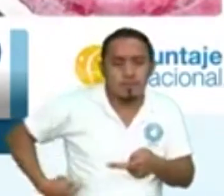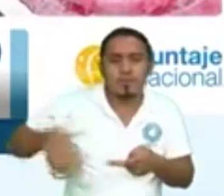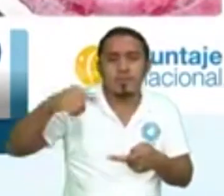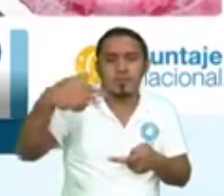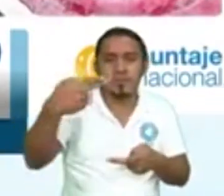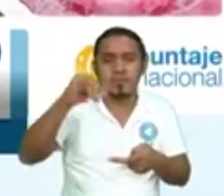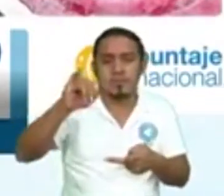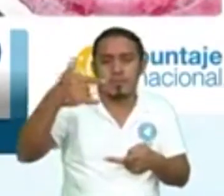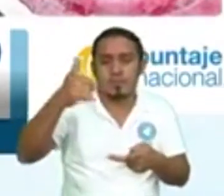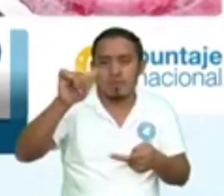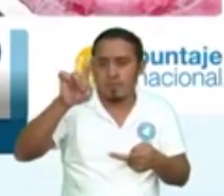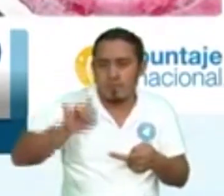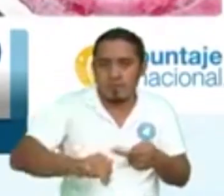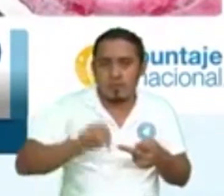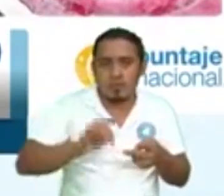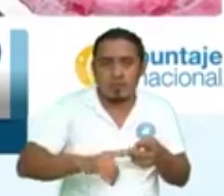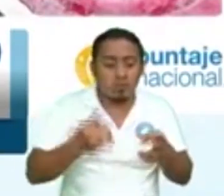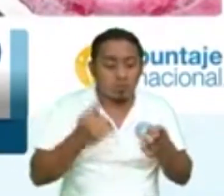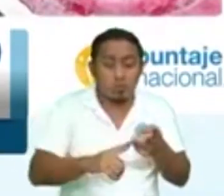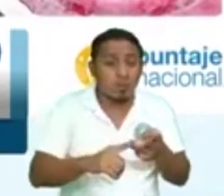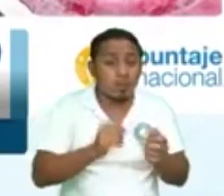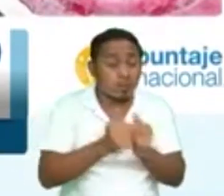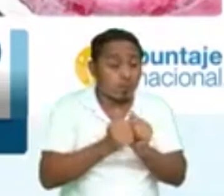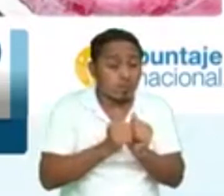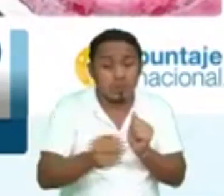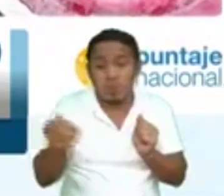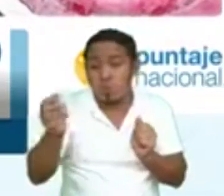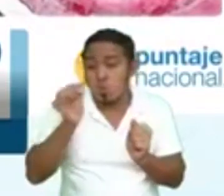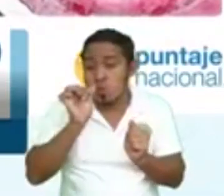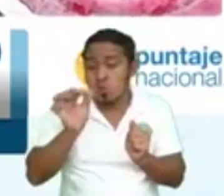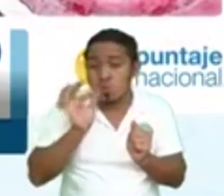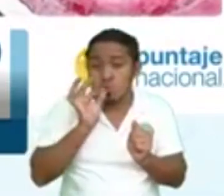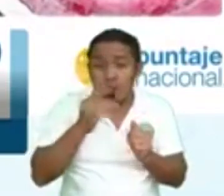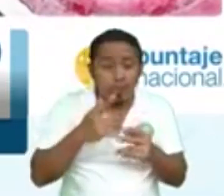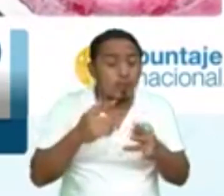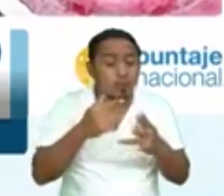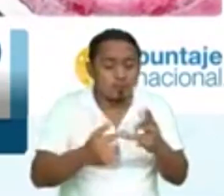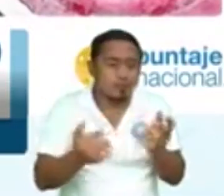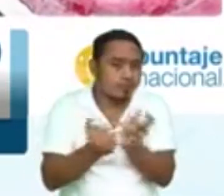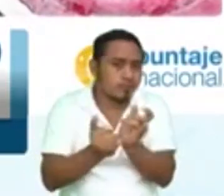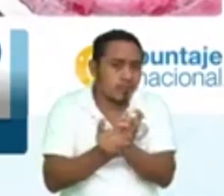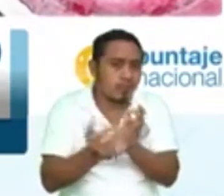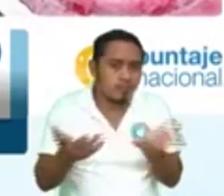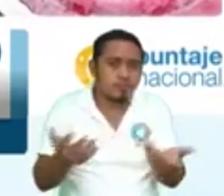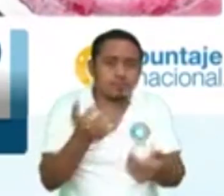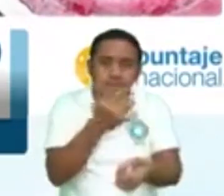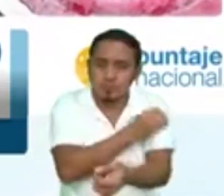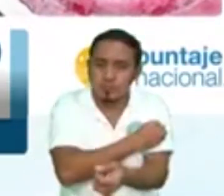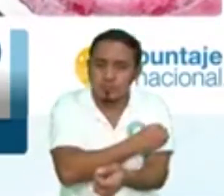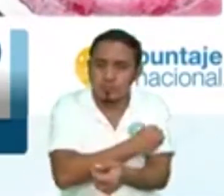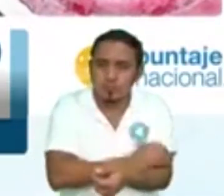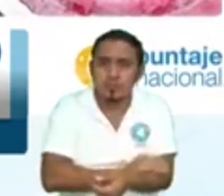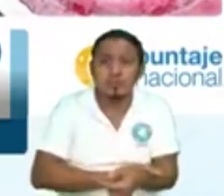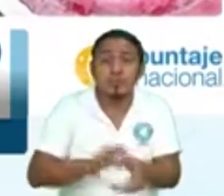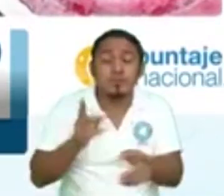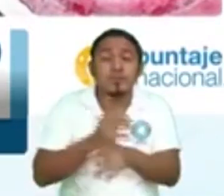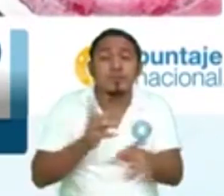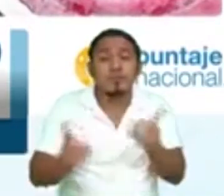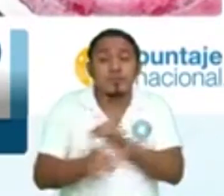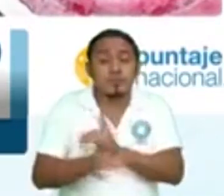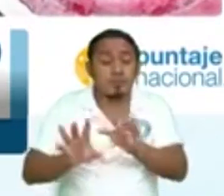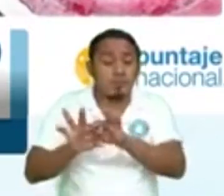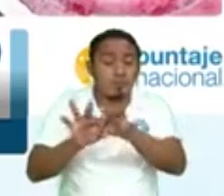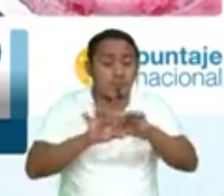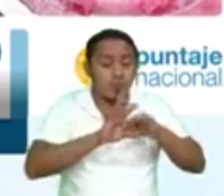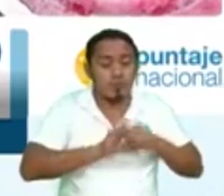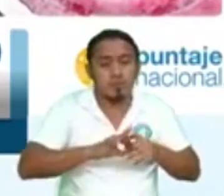no solo tiene que ver con pues, la adicción, sino con otras consecuencias producto del Así es. consumo de alcohol. Entonces esto lo tenemos que hacer en conjunto con el sistema